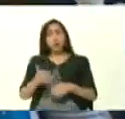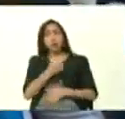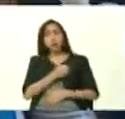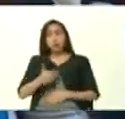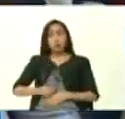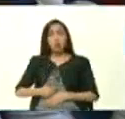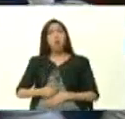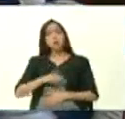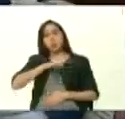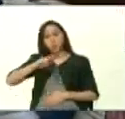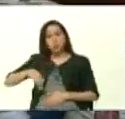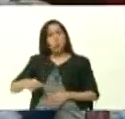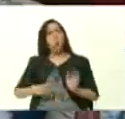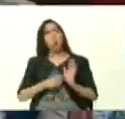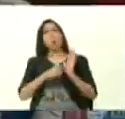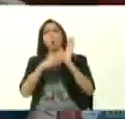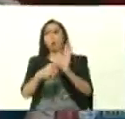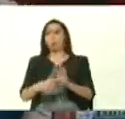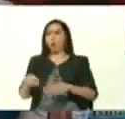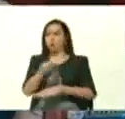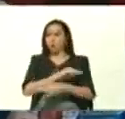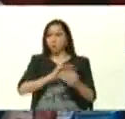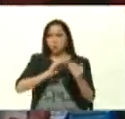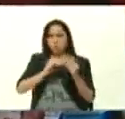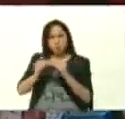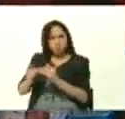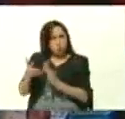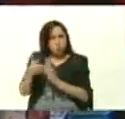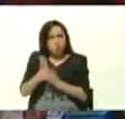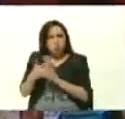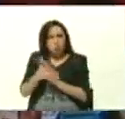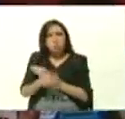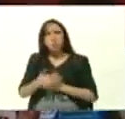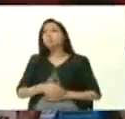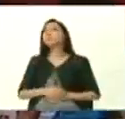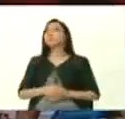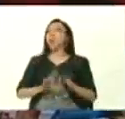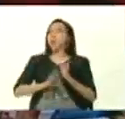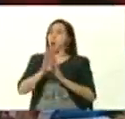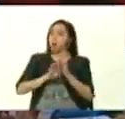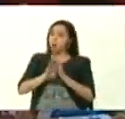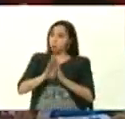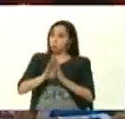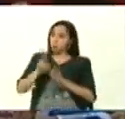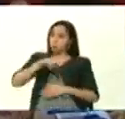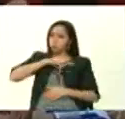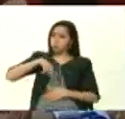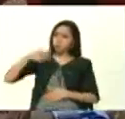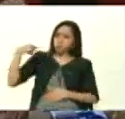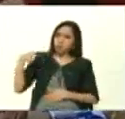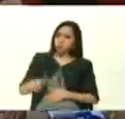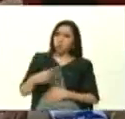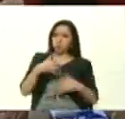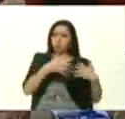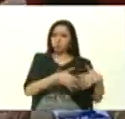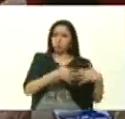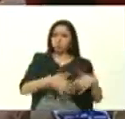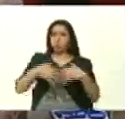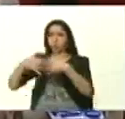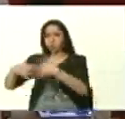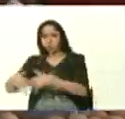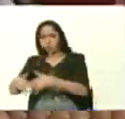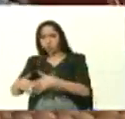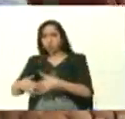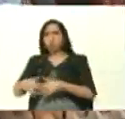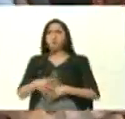aquí mostrando al Ministerio de las Comunas netamente productivo. Contamos con dos corporaciones, entre ellas